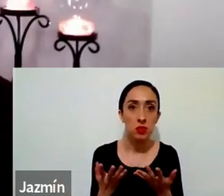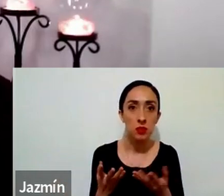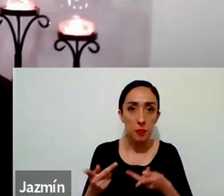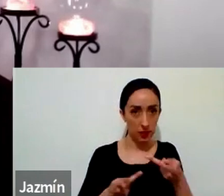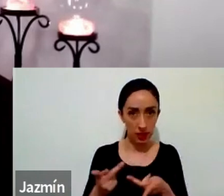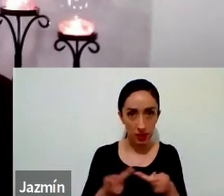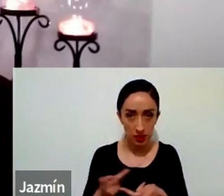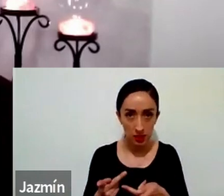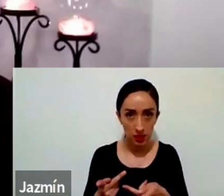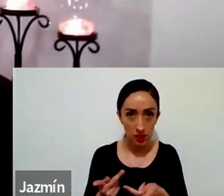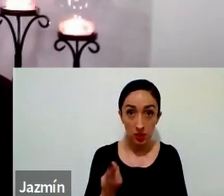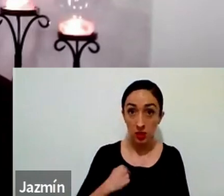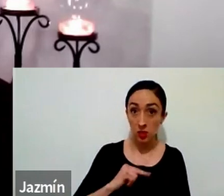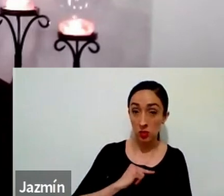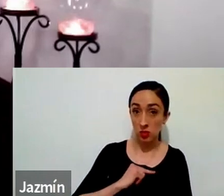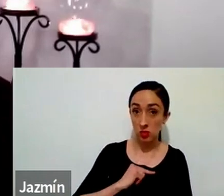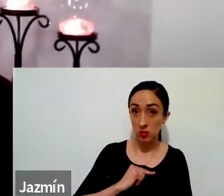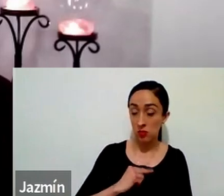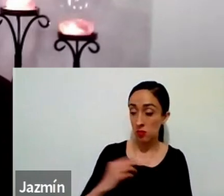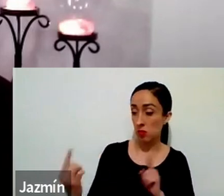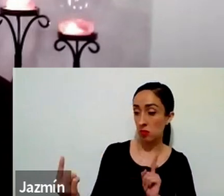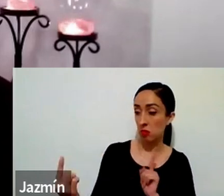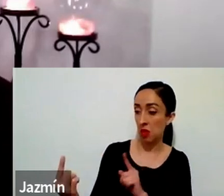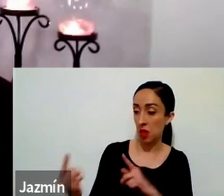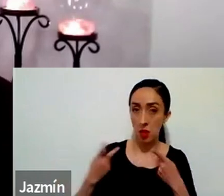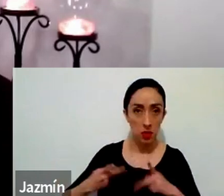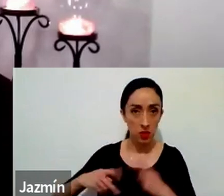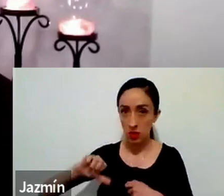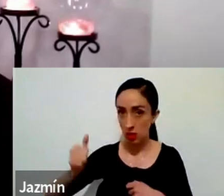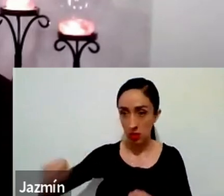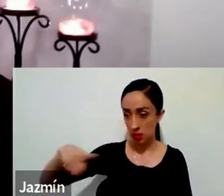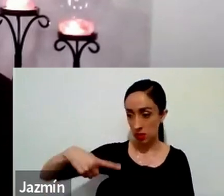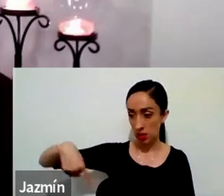la relación con el prójimo especialmente con los más vulnerables